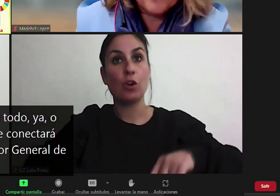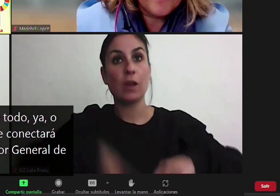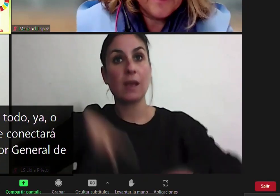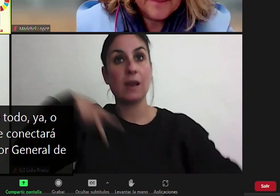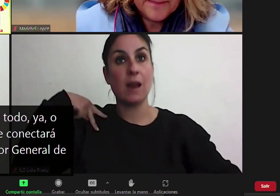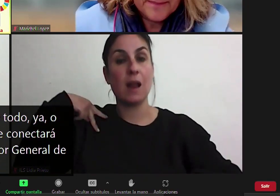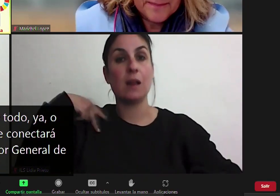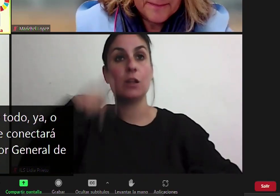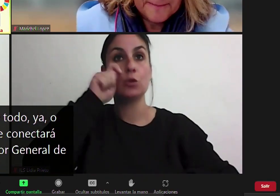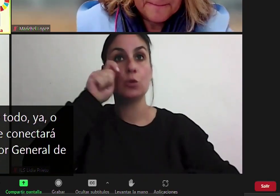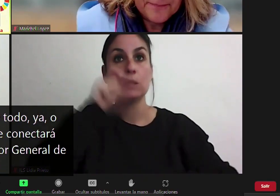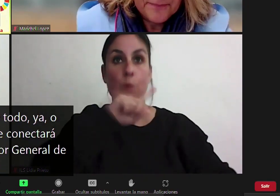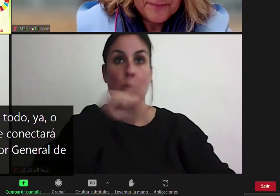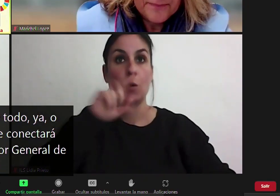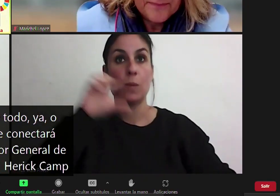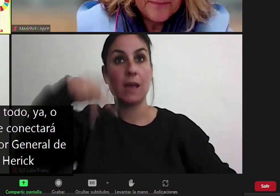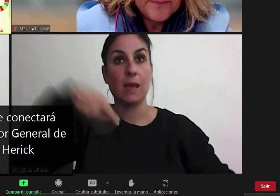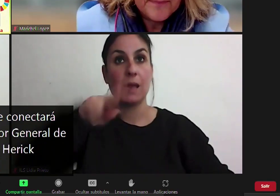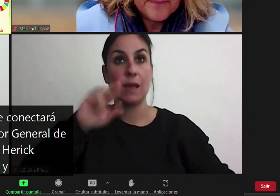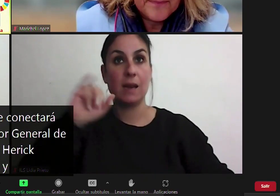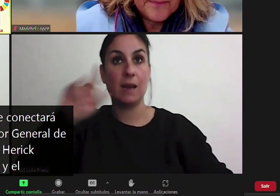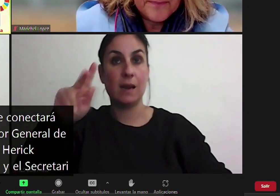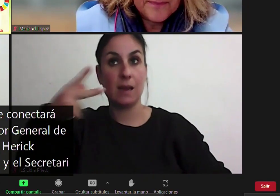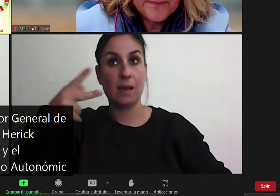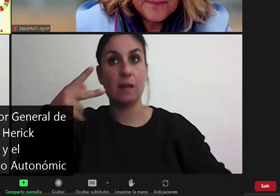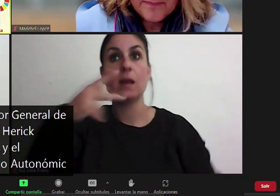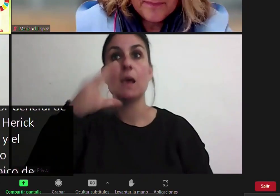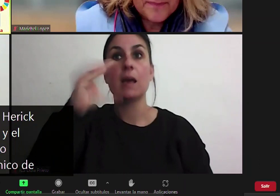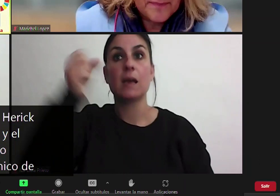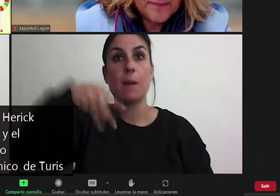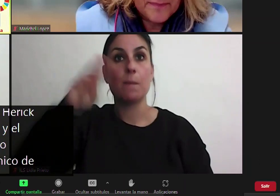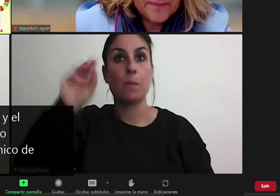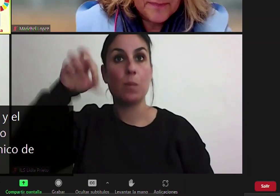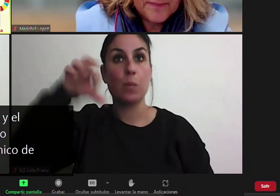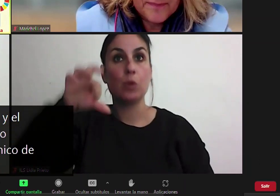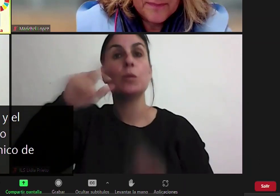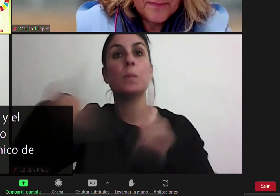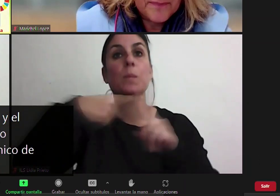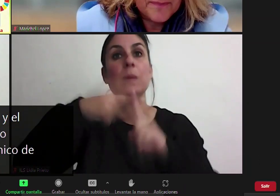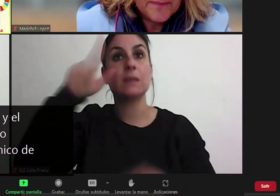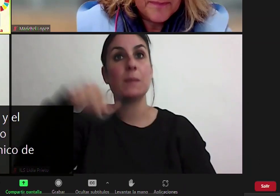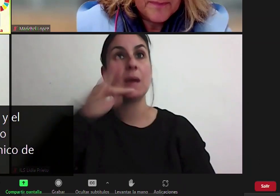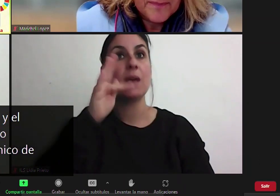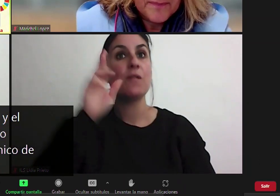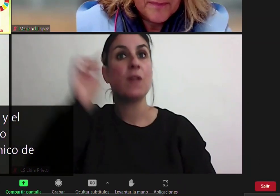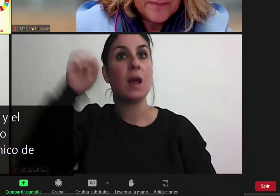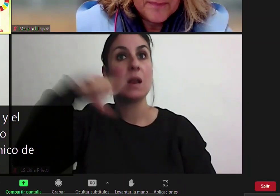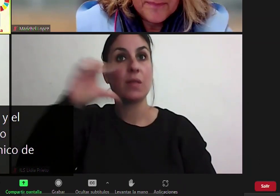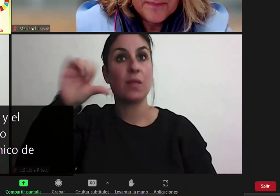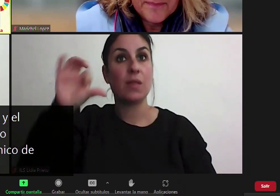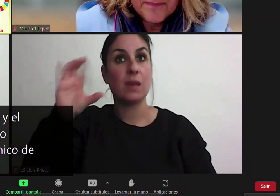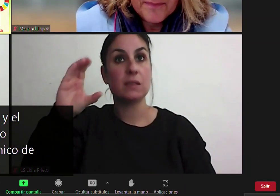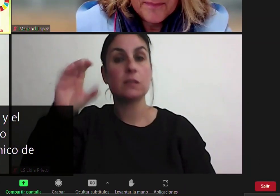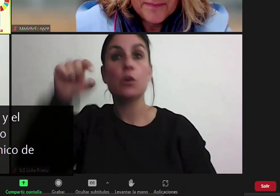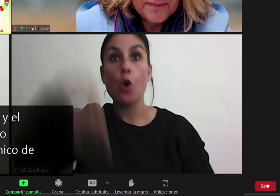y bueno, el secretario autonómico de Turismo, Francesc Colomer, hoy no nos puede acompañar, pero en las